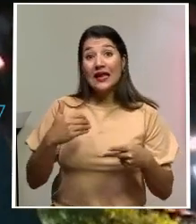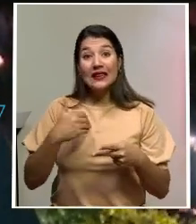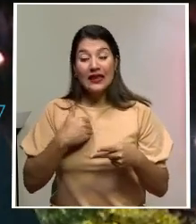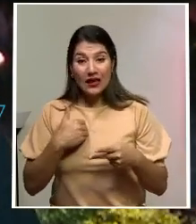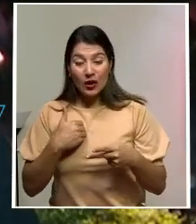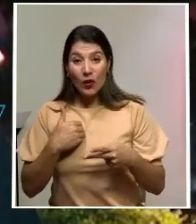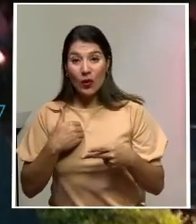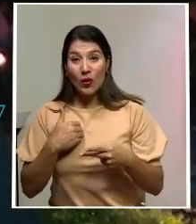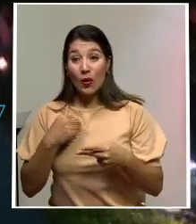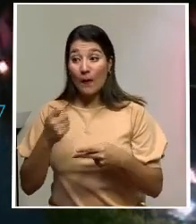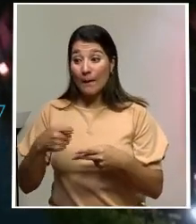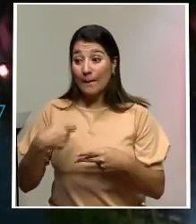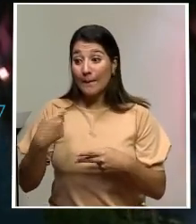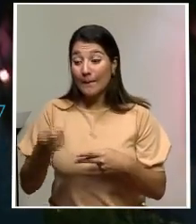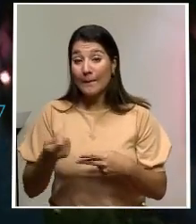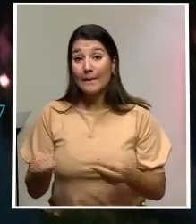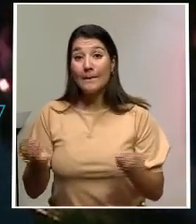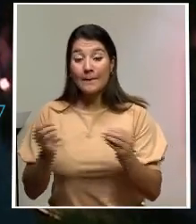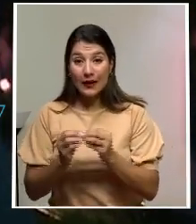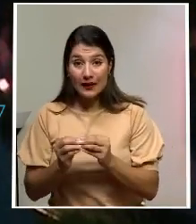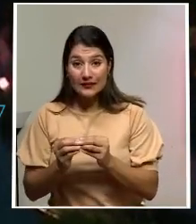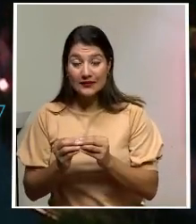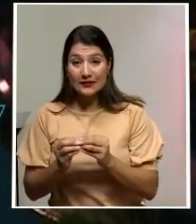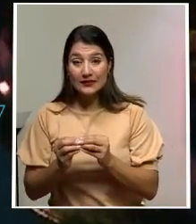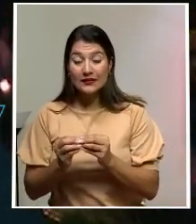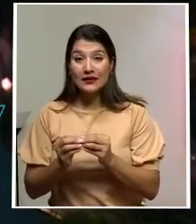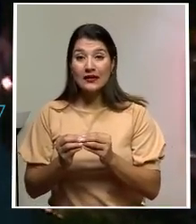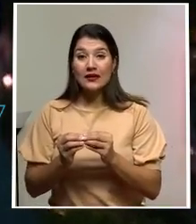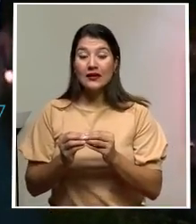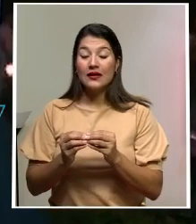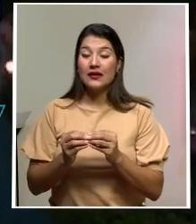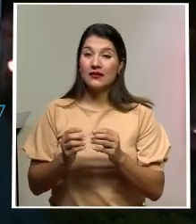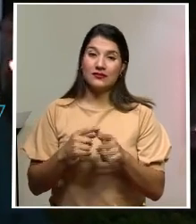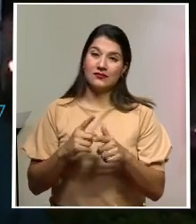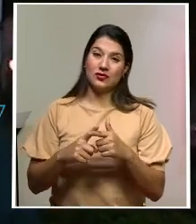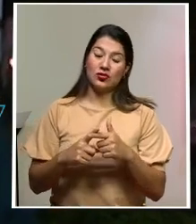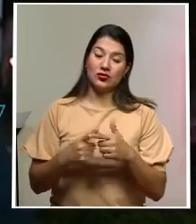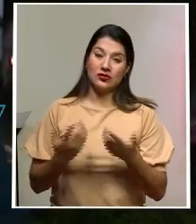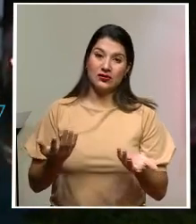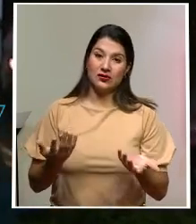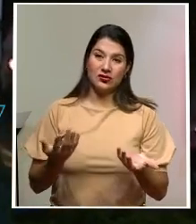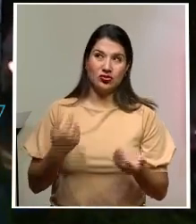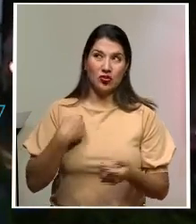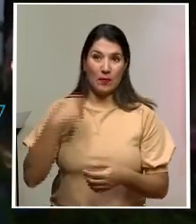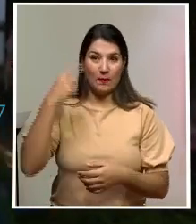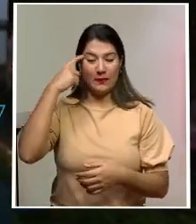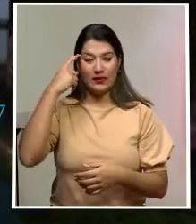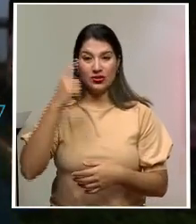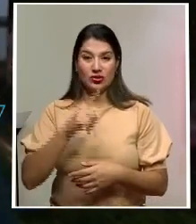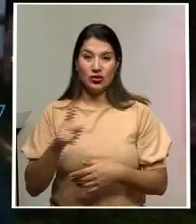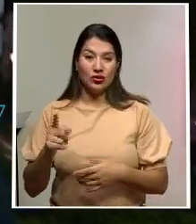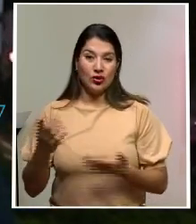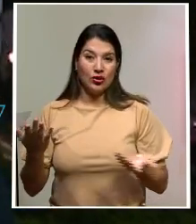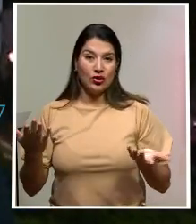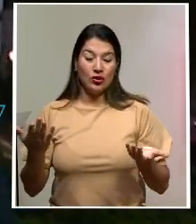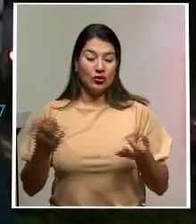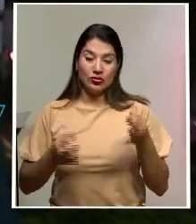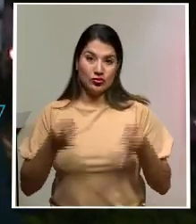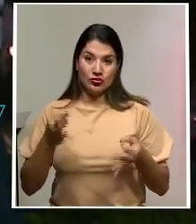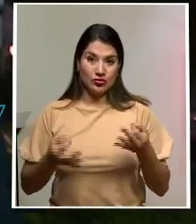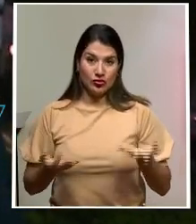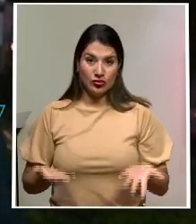aportar menos o más y digo yo que no es